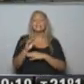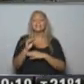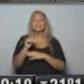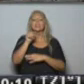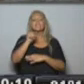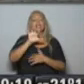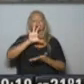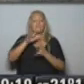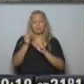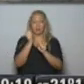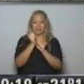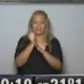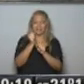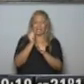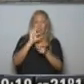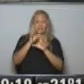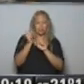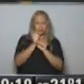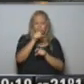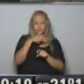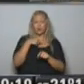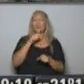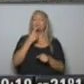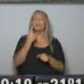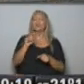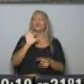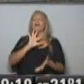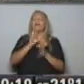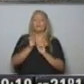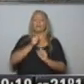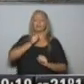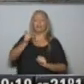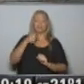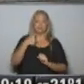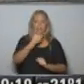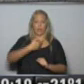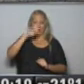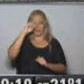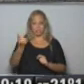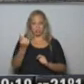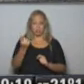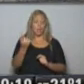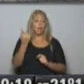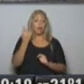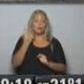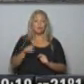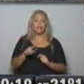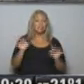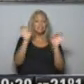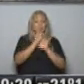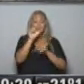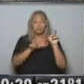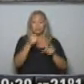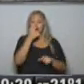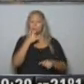rol como principal opositor o como opositor ante el gobierno nacional. En este sentido, nadie escuchó que Macri, que es